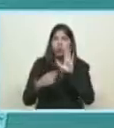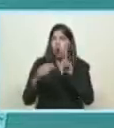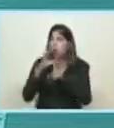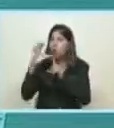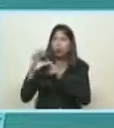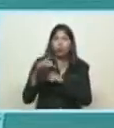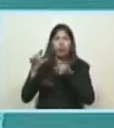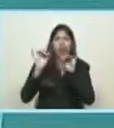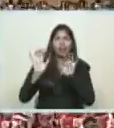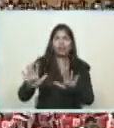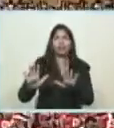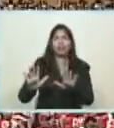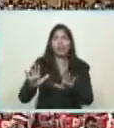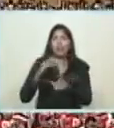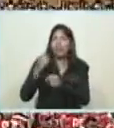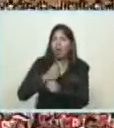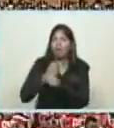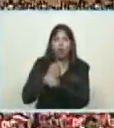diaria?